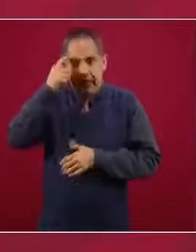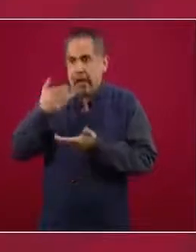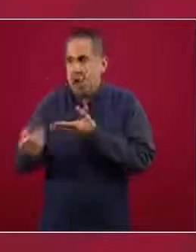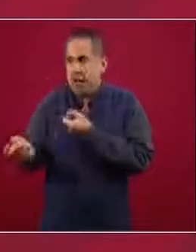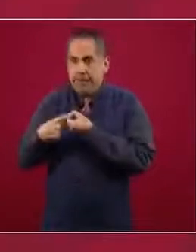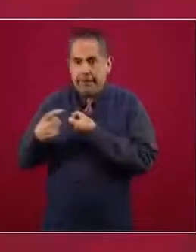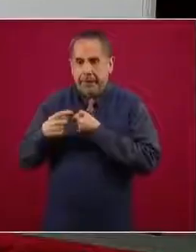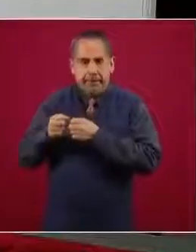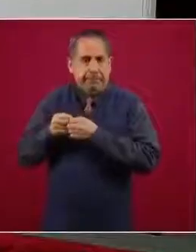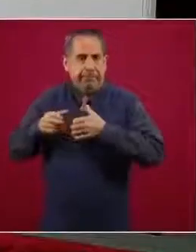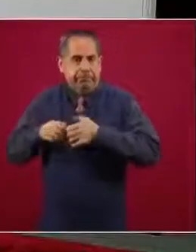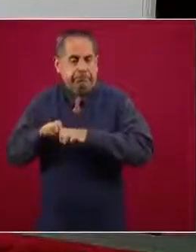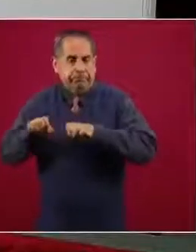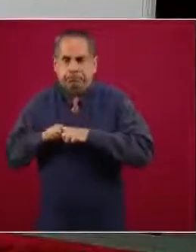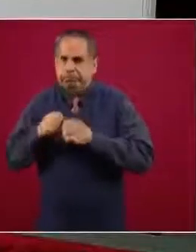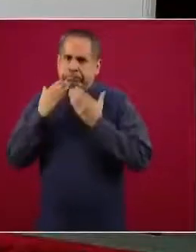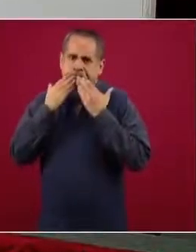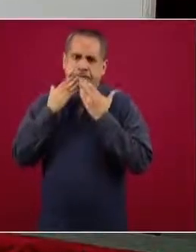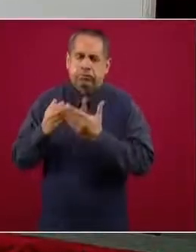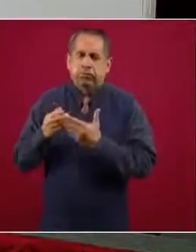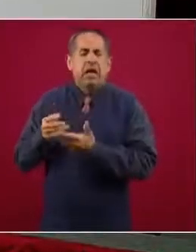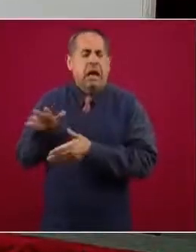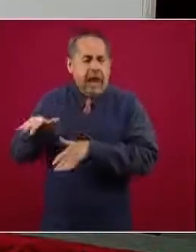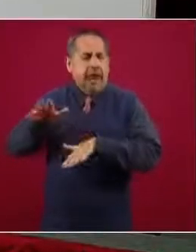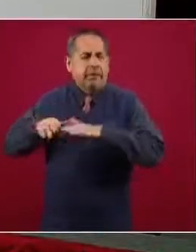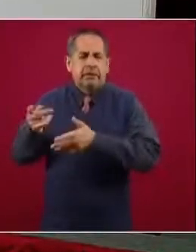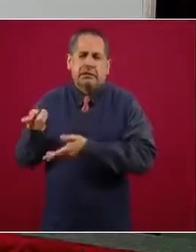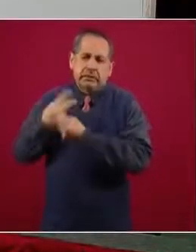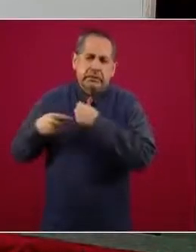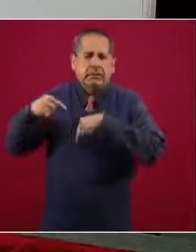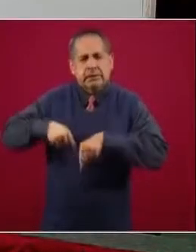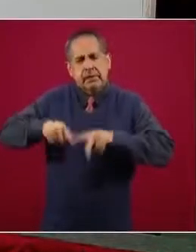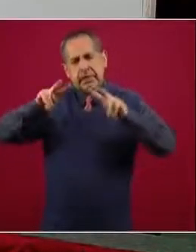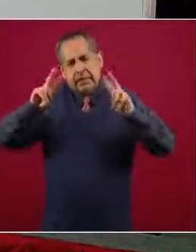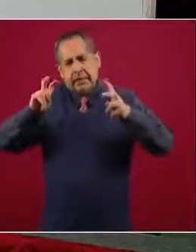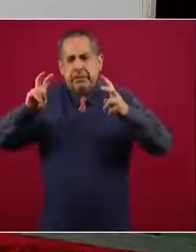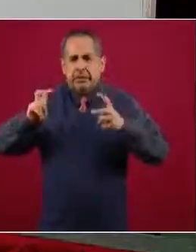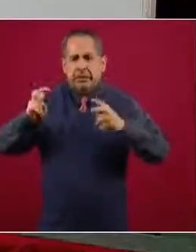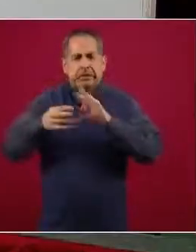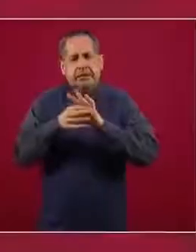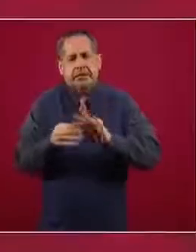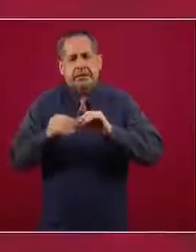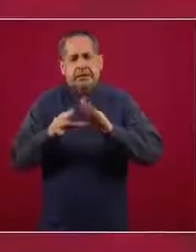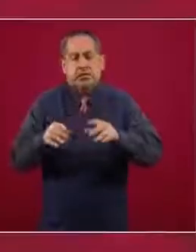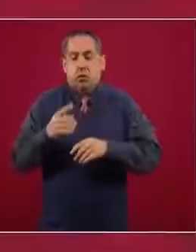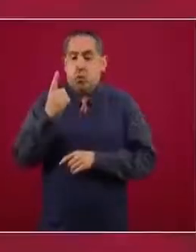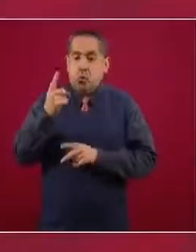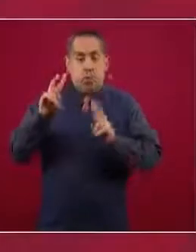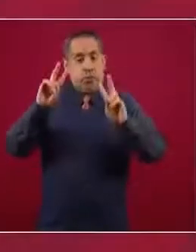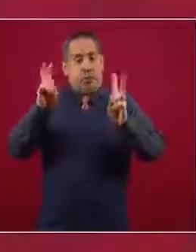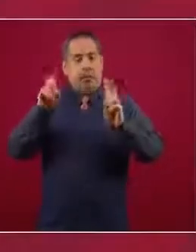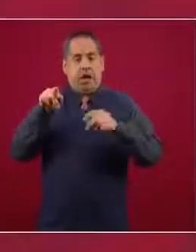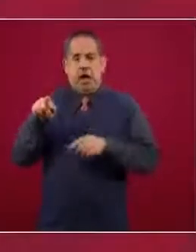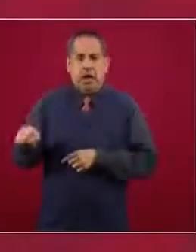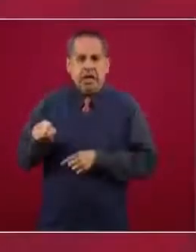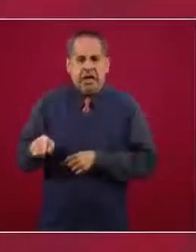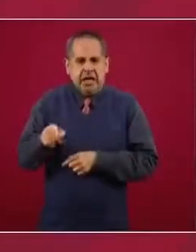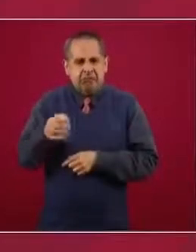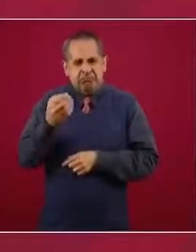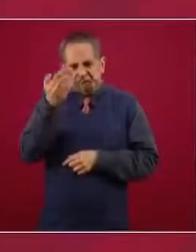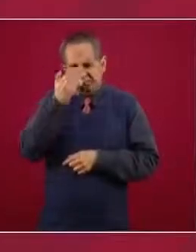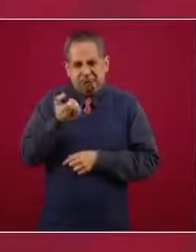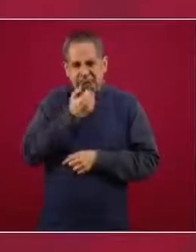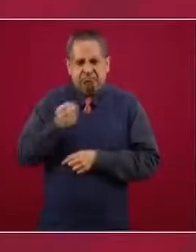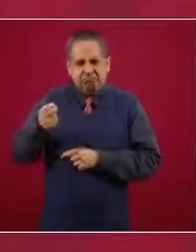en el equipo. Ha venido en otras ocasiones a hablar de otros temas. Uno de los temas donde ella es